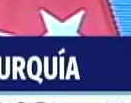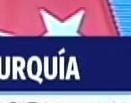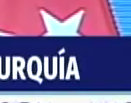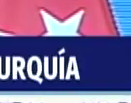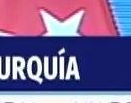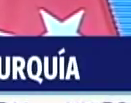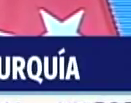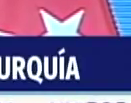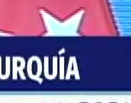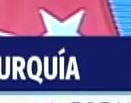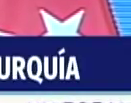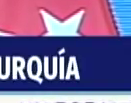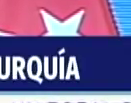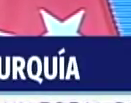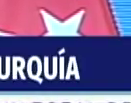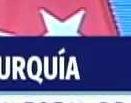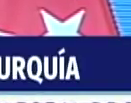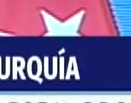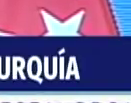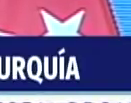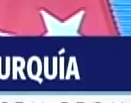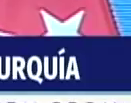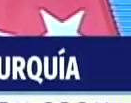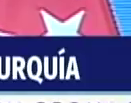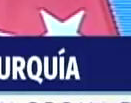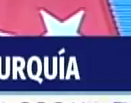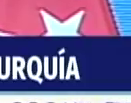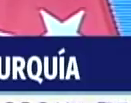registró que asciende a los